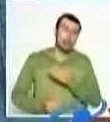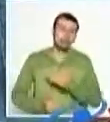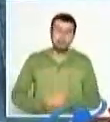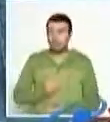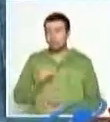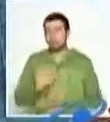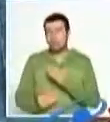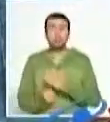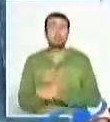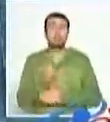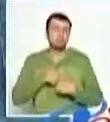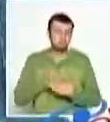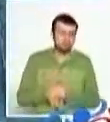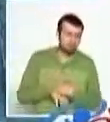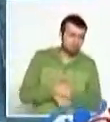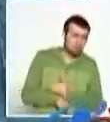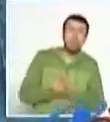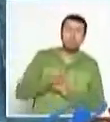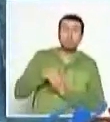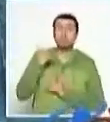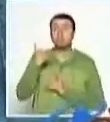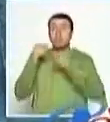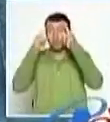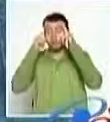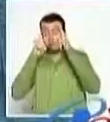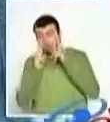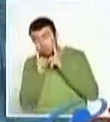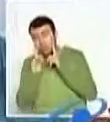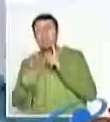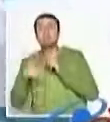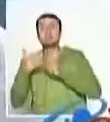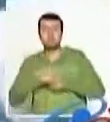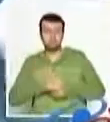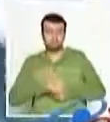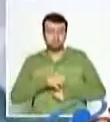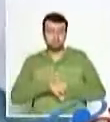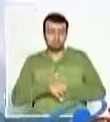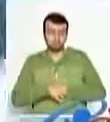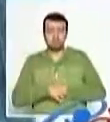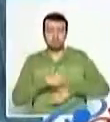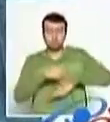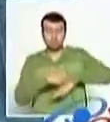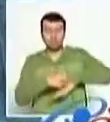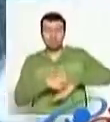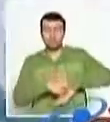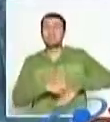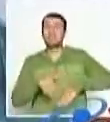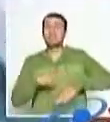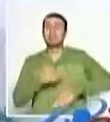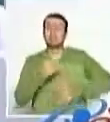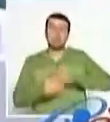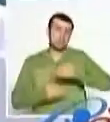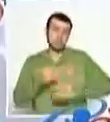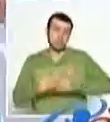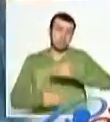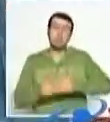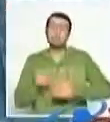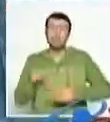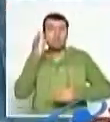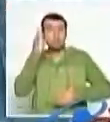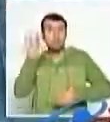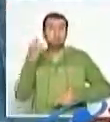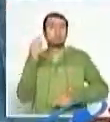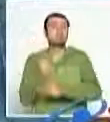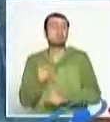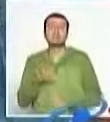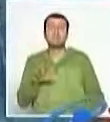una diarrea, luego se convierte en una fiebre, luego se convierte en un quiste, luego va empezando el proceso degenerativo, hasta que puede terminar en un cáncer,